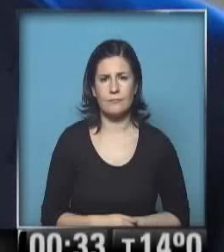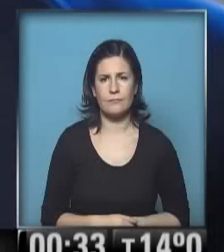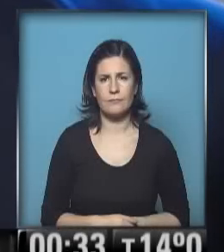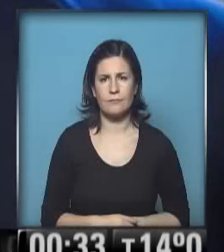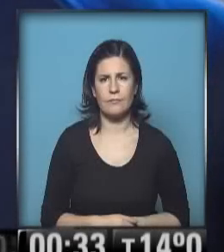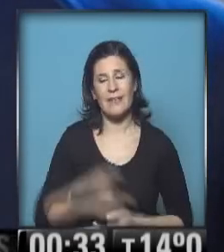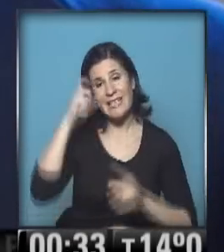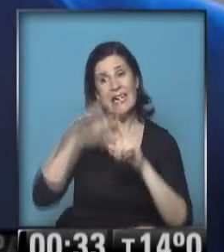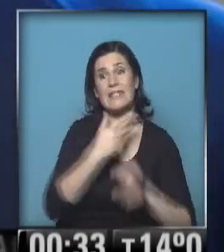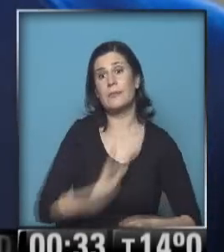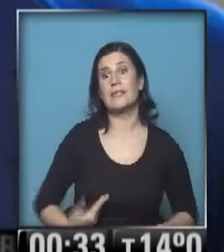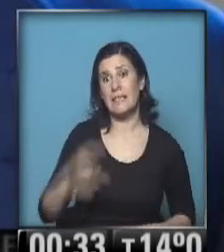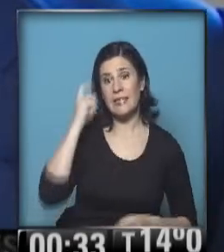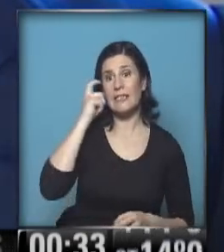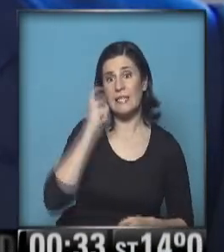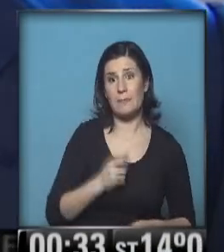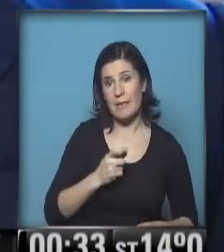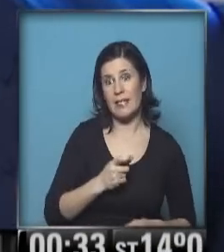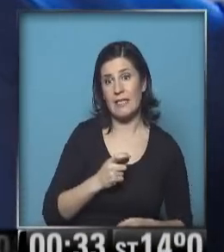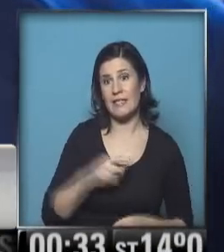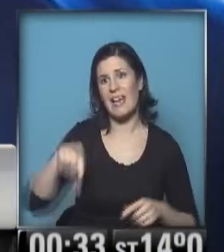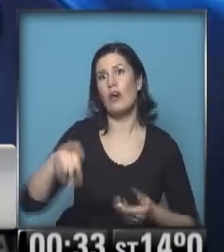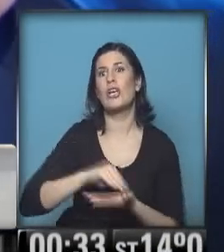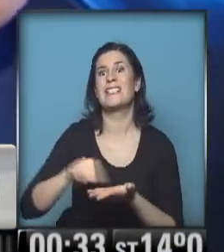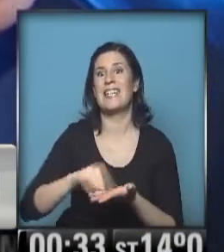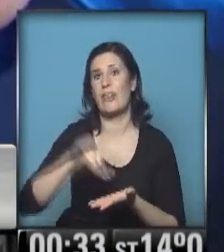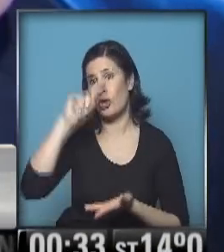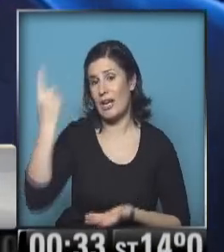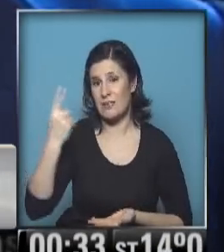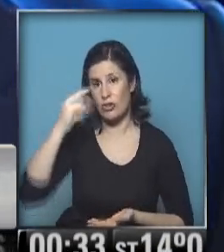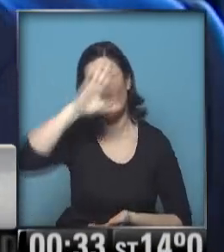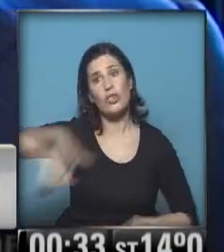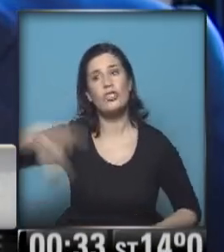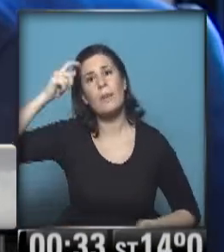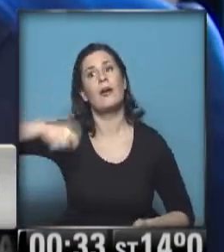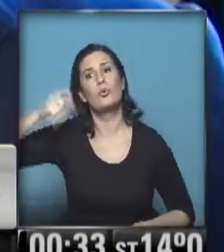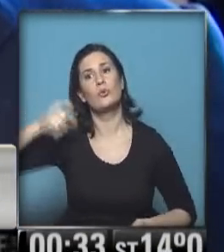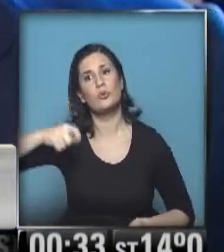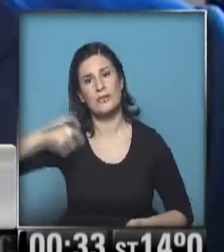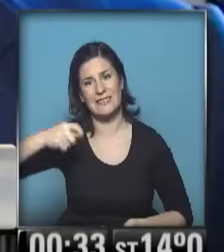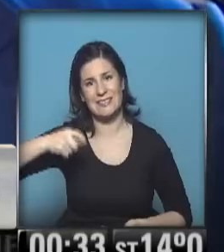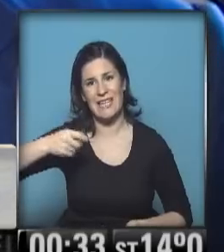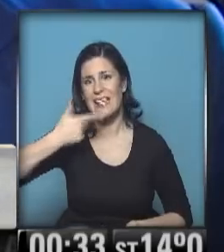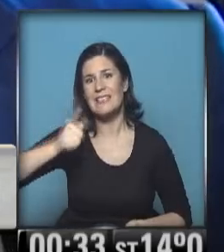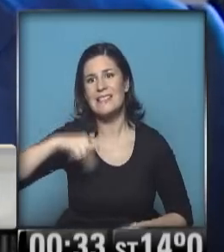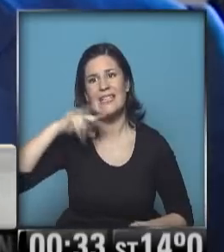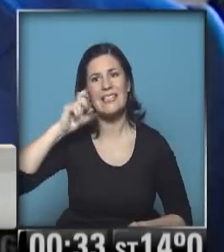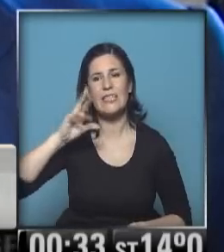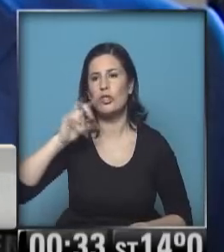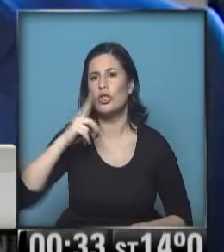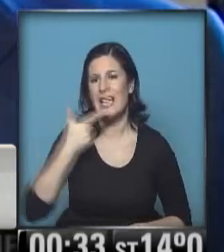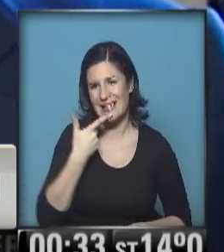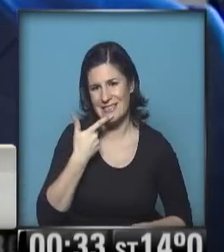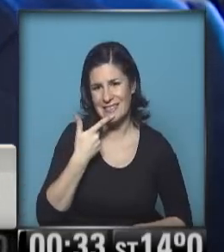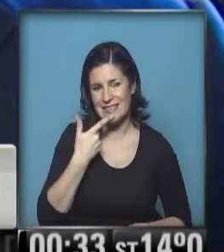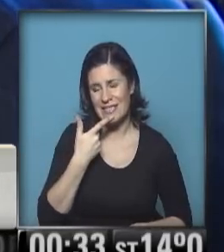El expresidente y actual senador nacional, Carlos Saúl Menem, fue citado a declarar por el juez de San Nicolás, Carlos Villafuerte Russo,